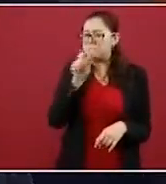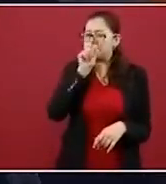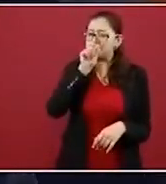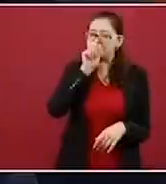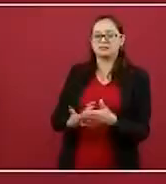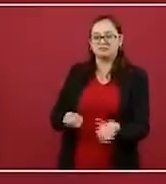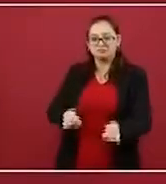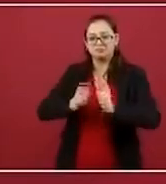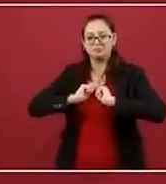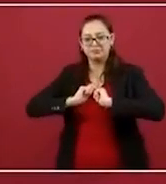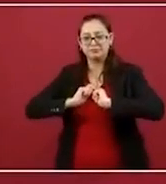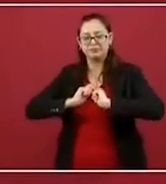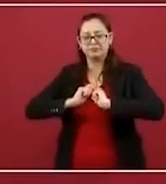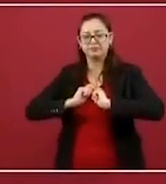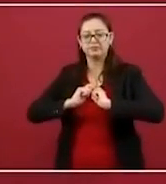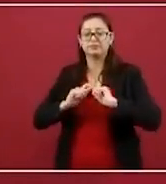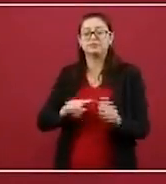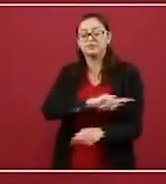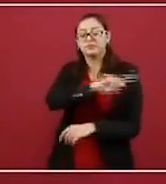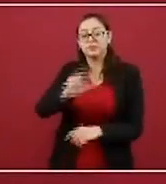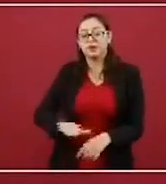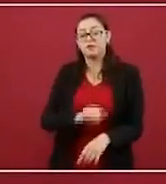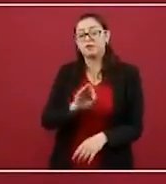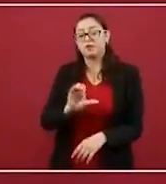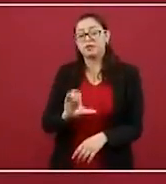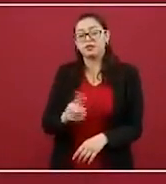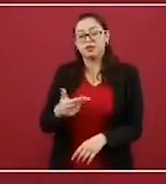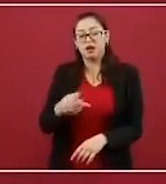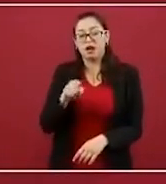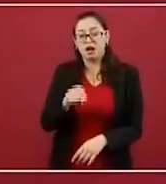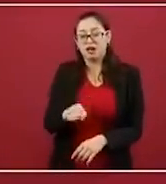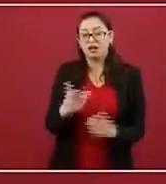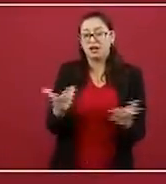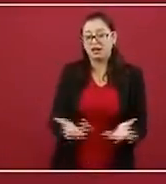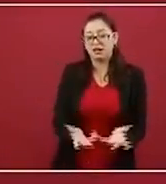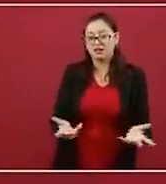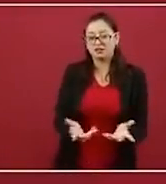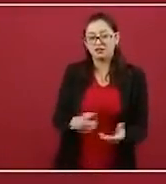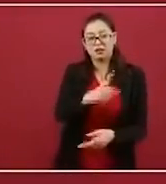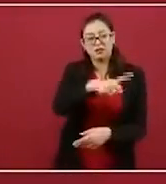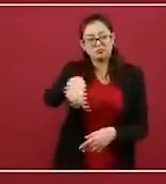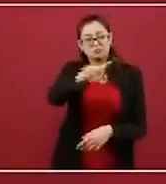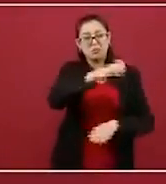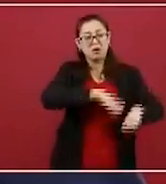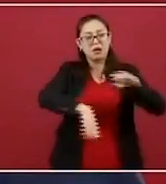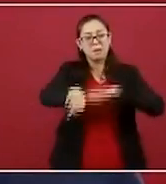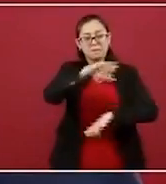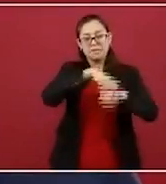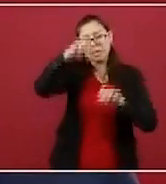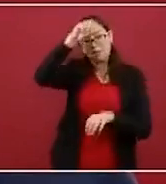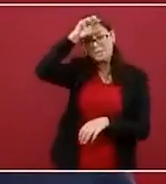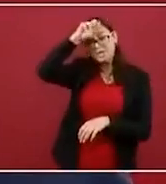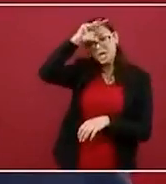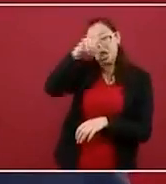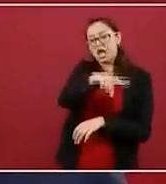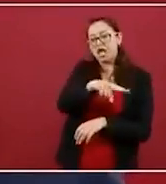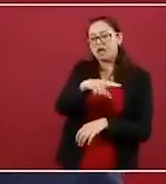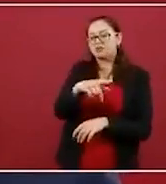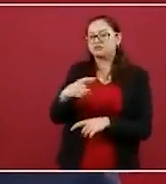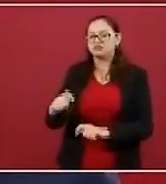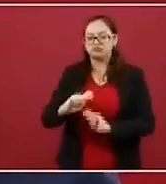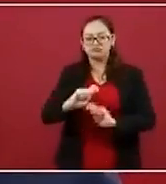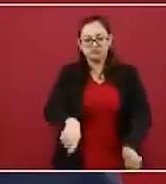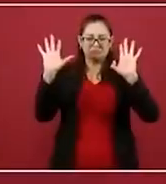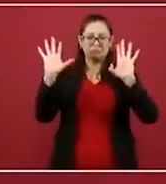más concesiones. Calderón le entregó a las empresas mineras 21 millones